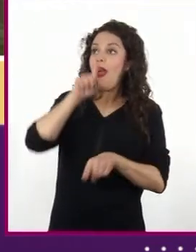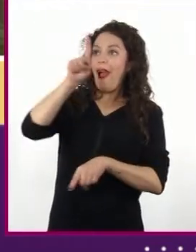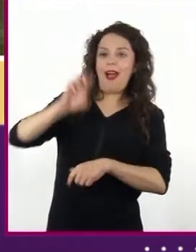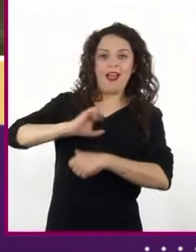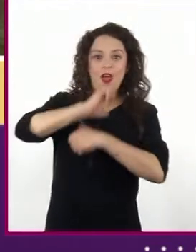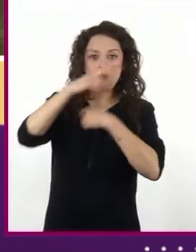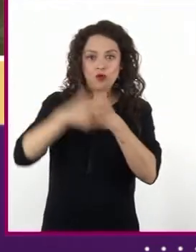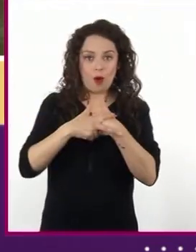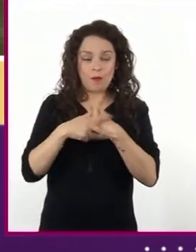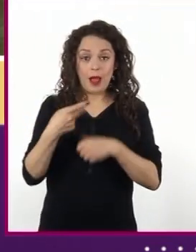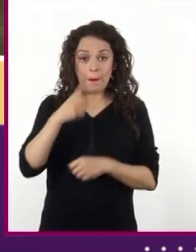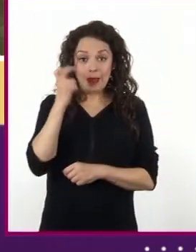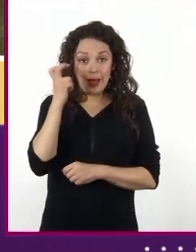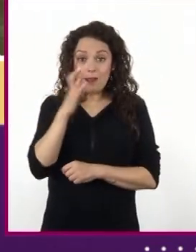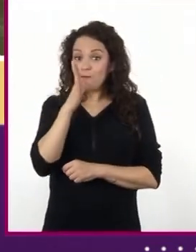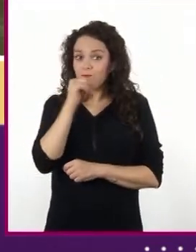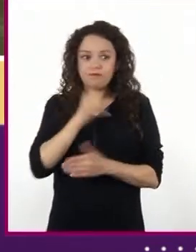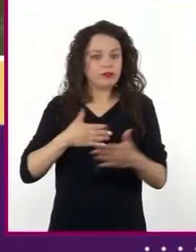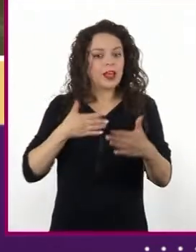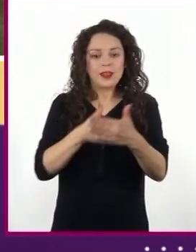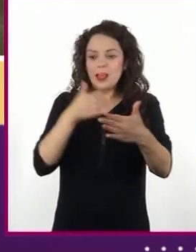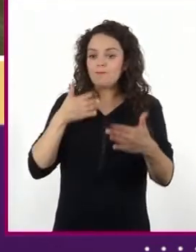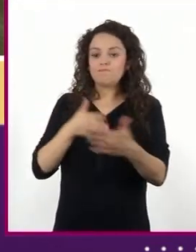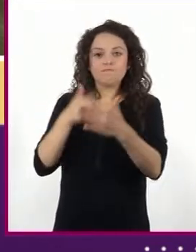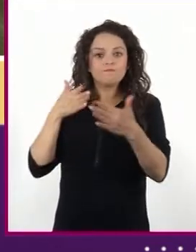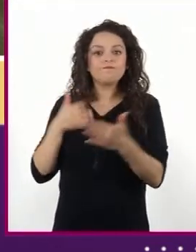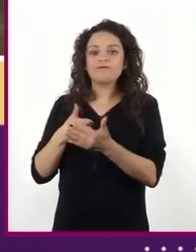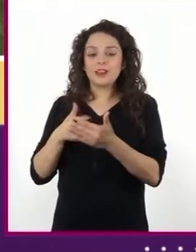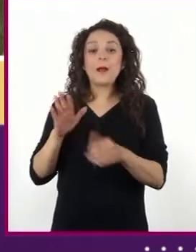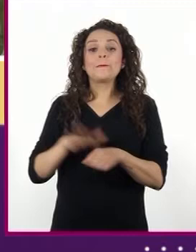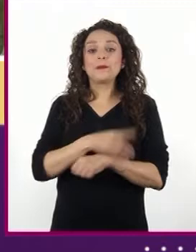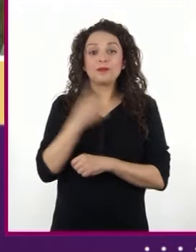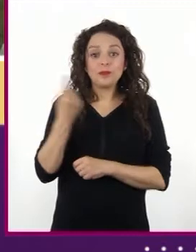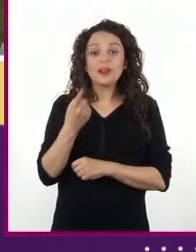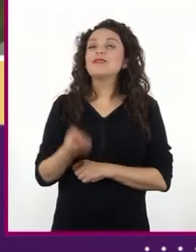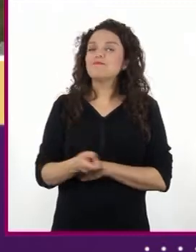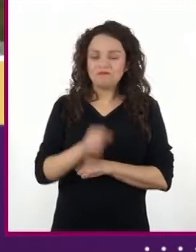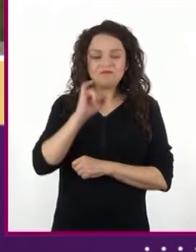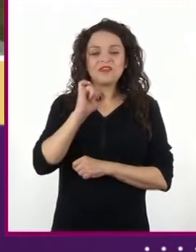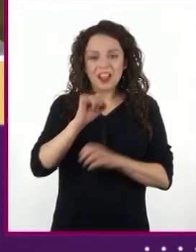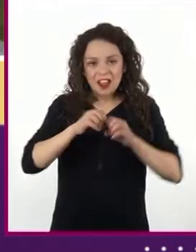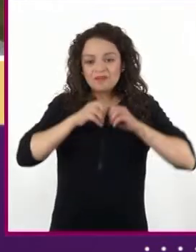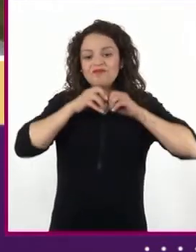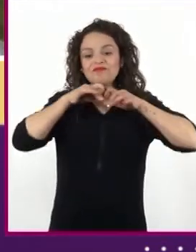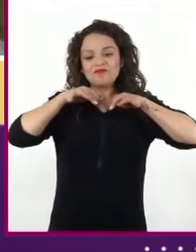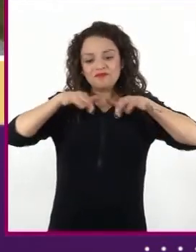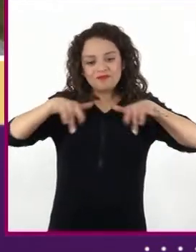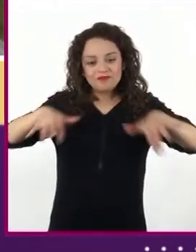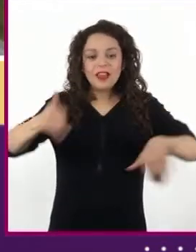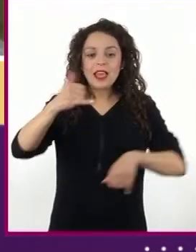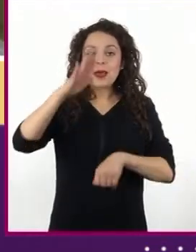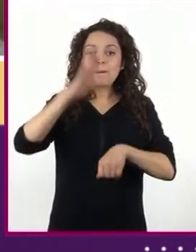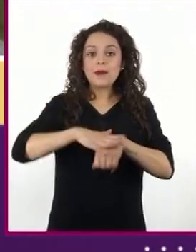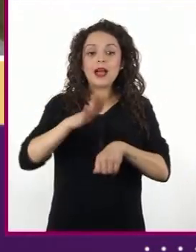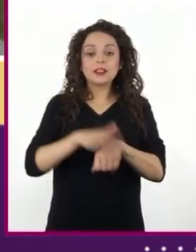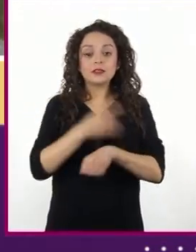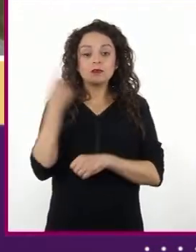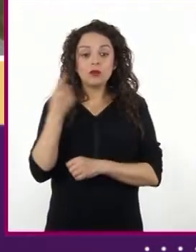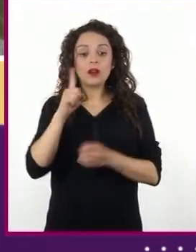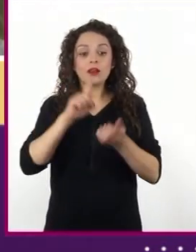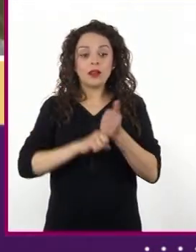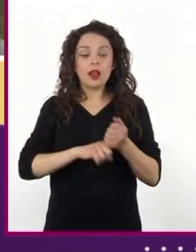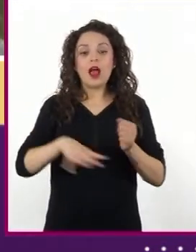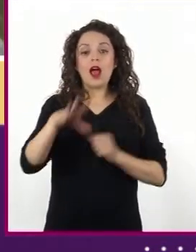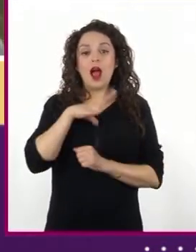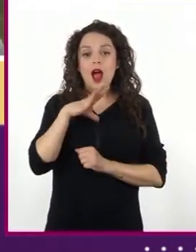embargo, no pudieron evitar que los ideales del liberalismo se expandieran, sobre todo porque se difundieron los acontecimientos que